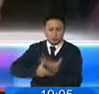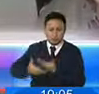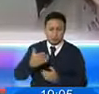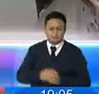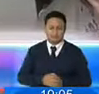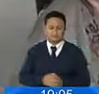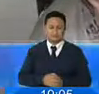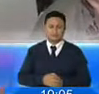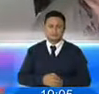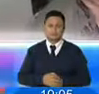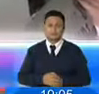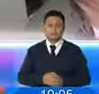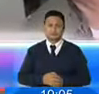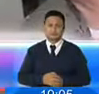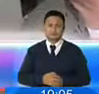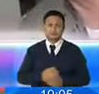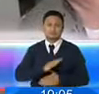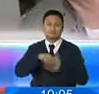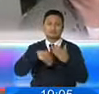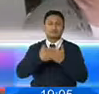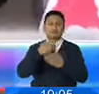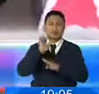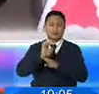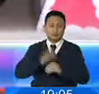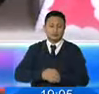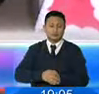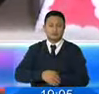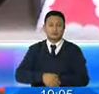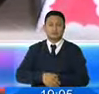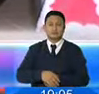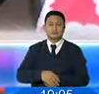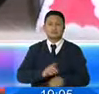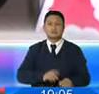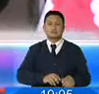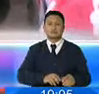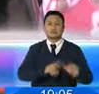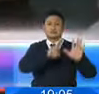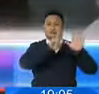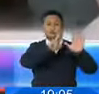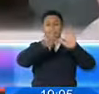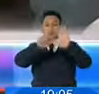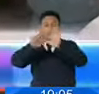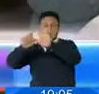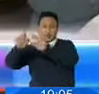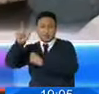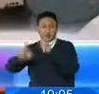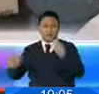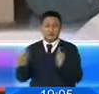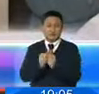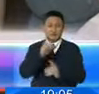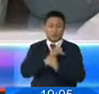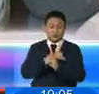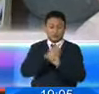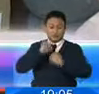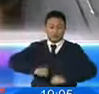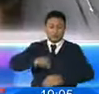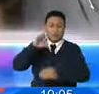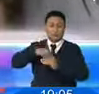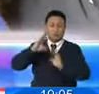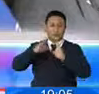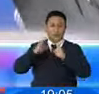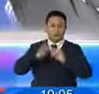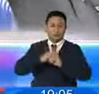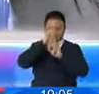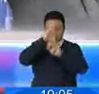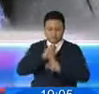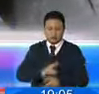¿no? ¿Cómo es de a nivel nacional? Son 766 personas con discapacidad que formaron parte del voto en casa, cumpliendo